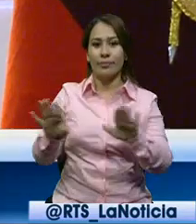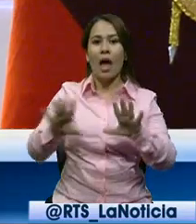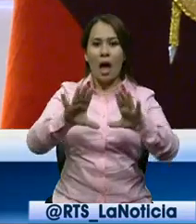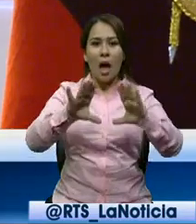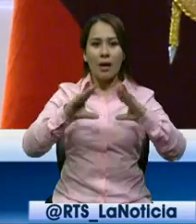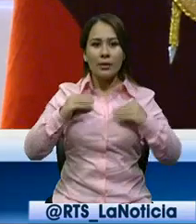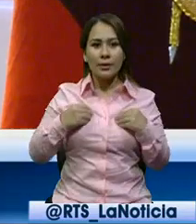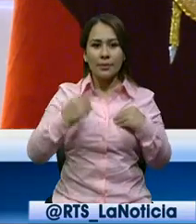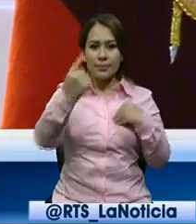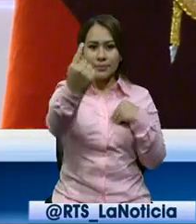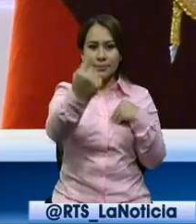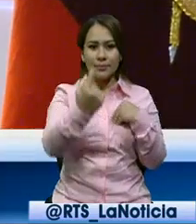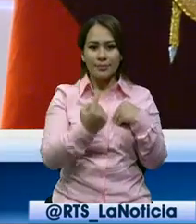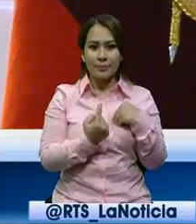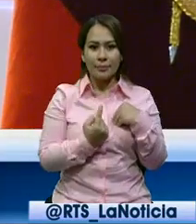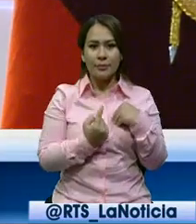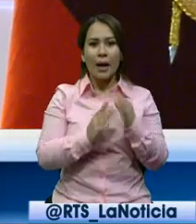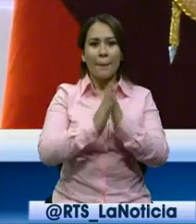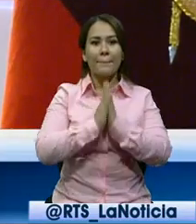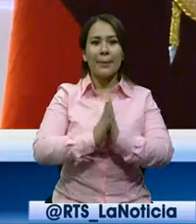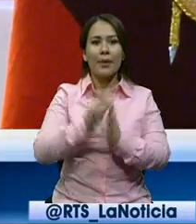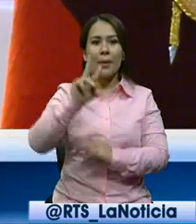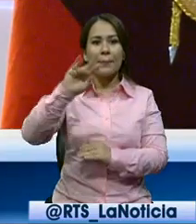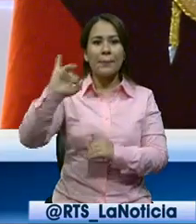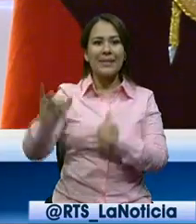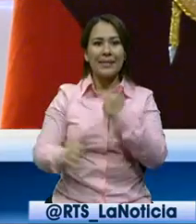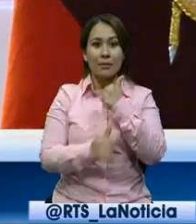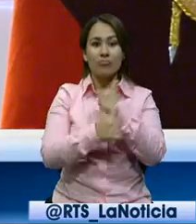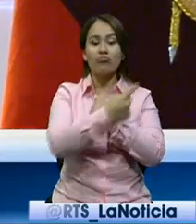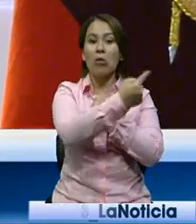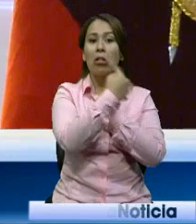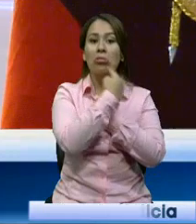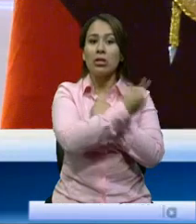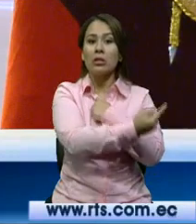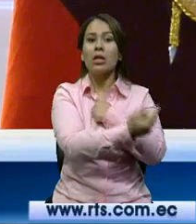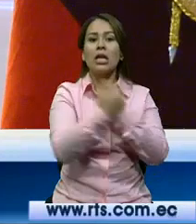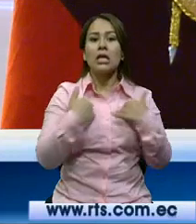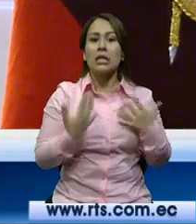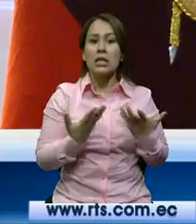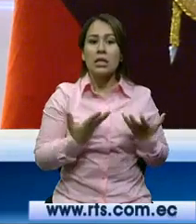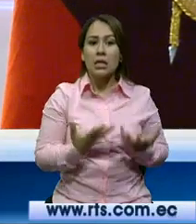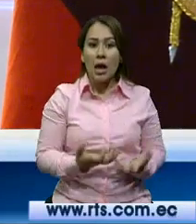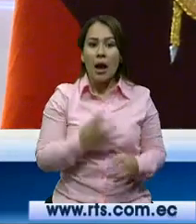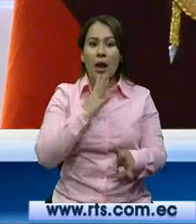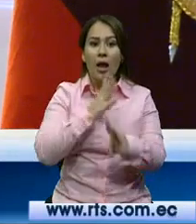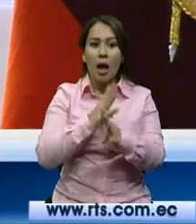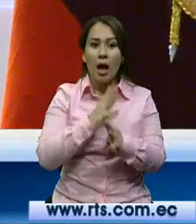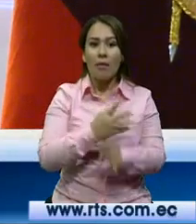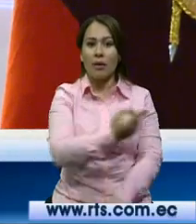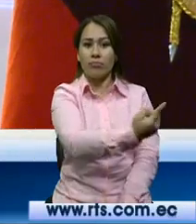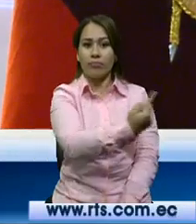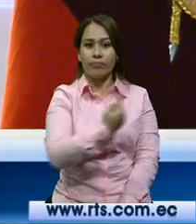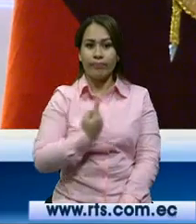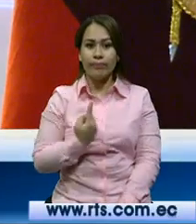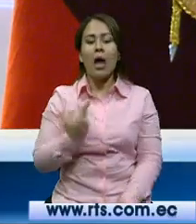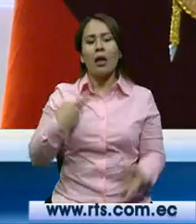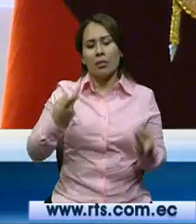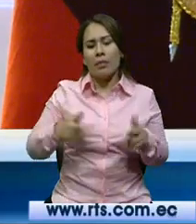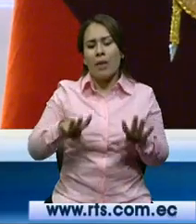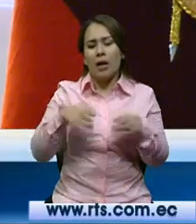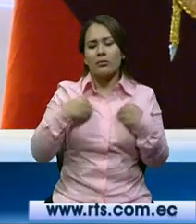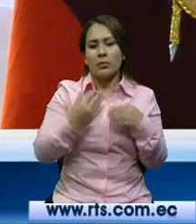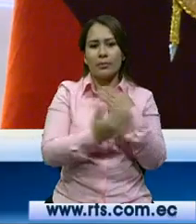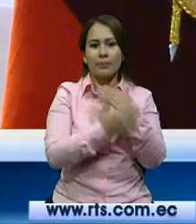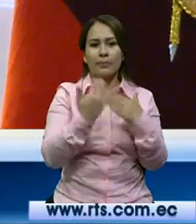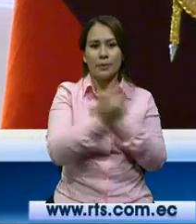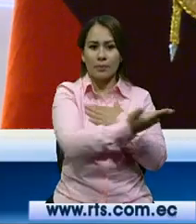aceptar esta petición del señor vicepresidente y al mismo tiempo lo ha convocado para que